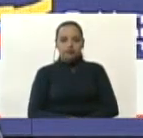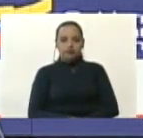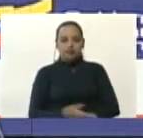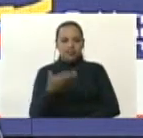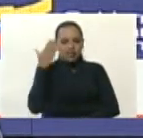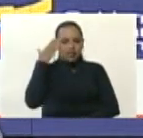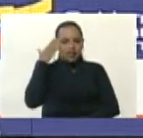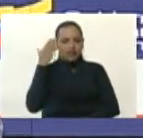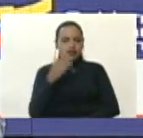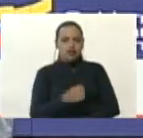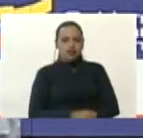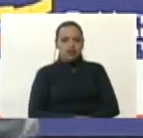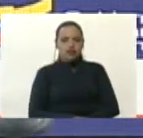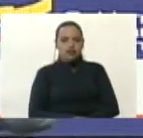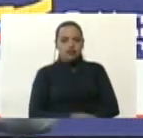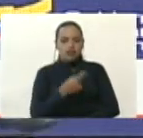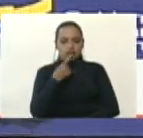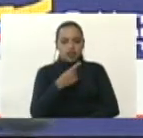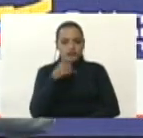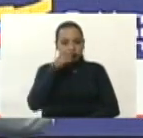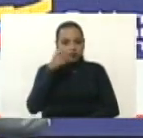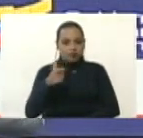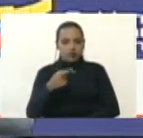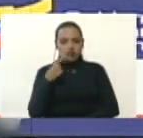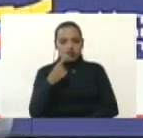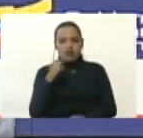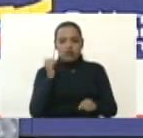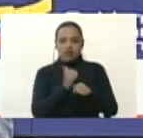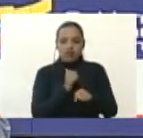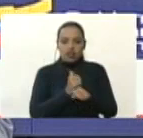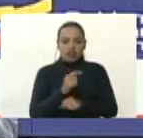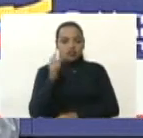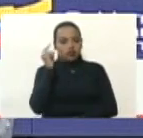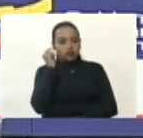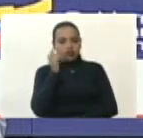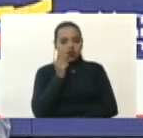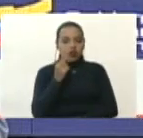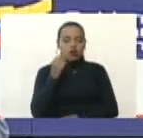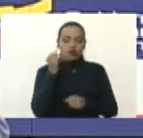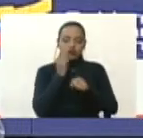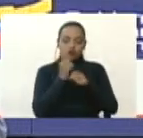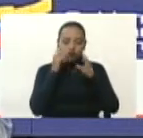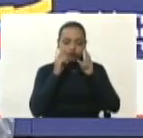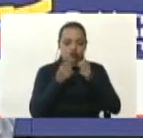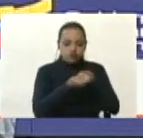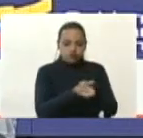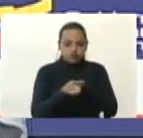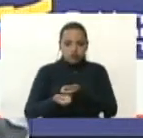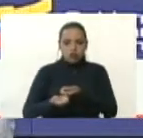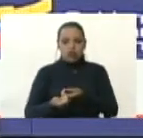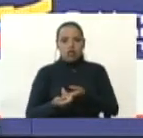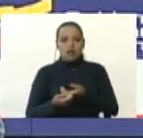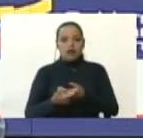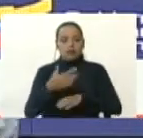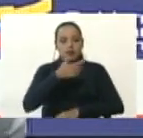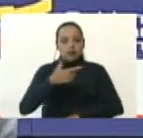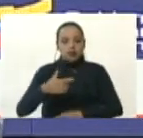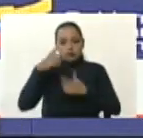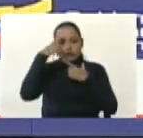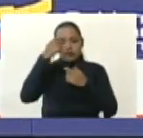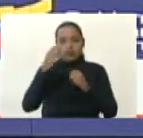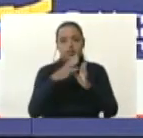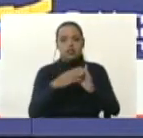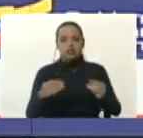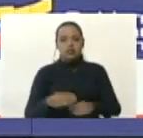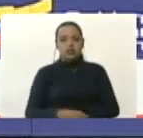sabe. Y cuando digo pueblo, digo trabajadores, trabajadoras, obreros, obreras, profesionales, de todo tipo. Y en este